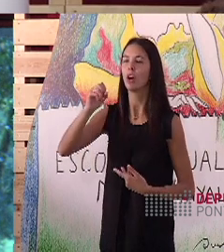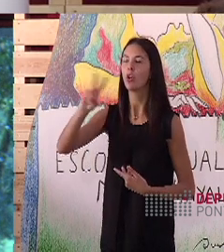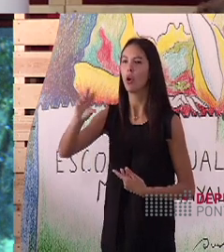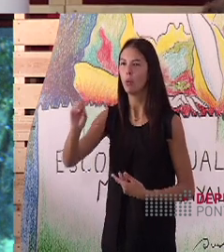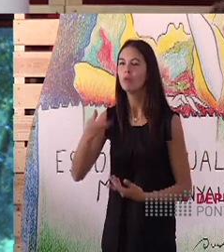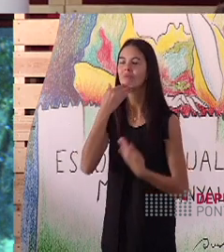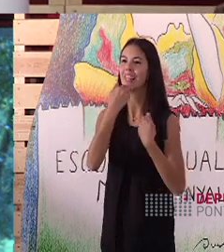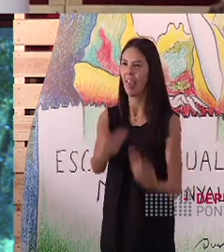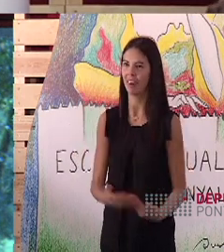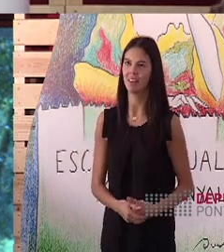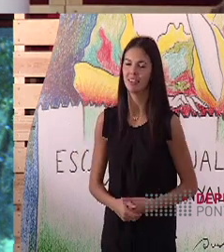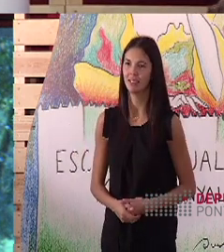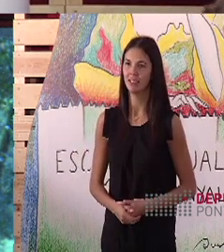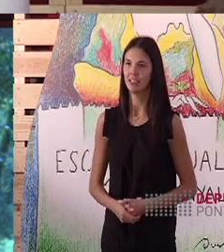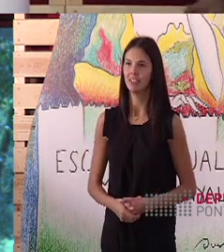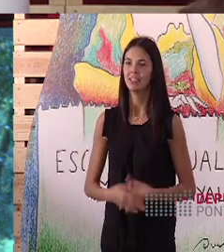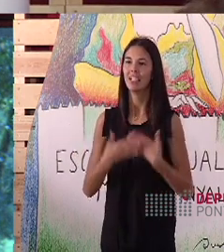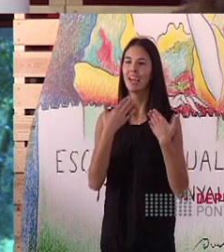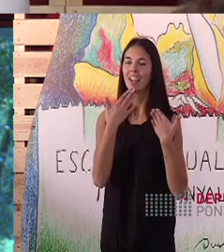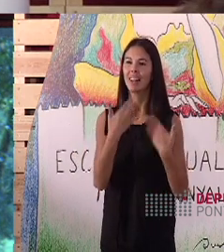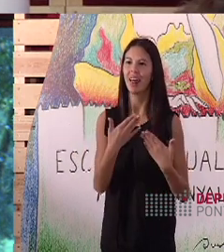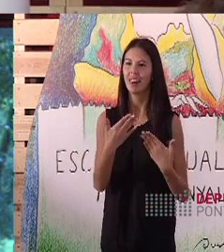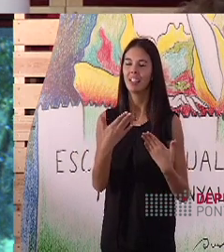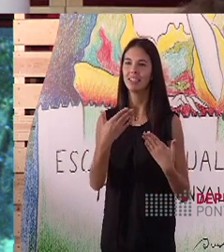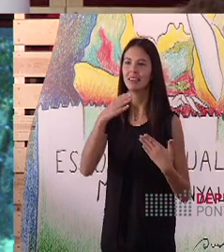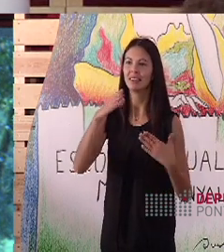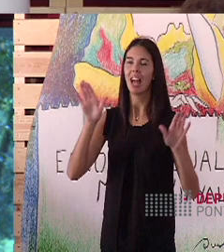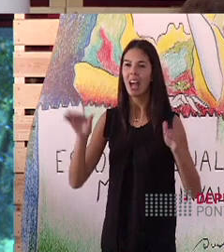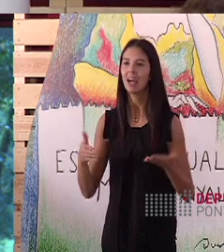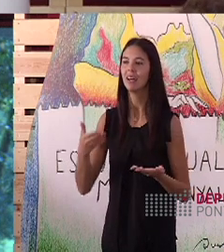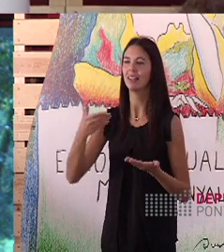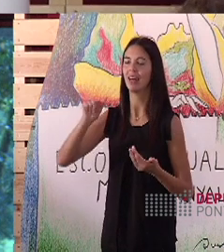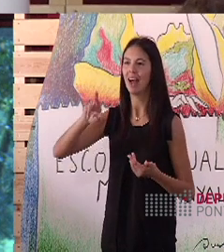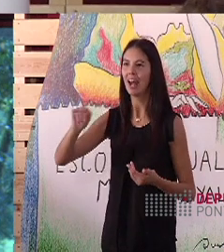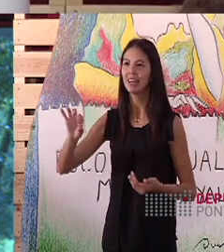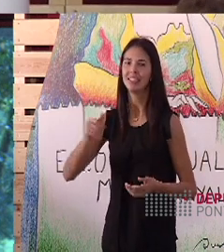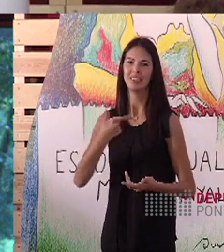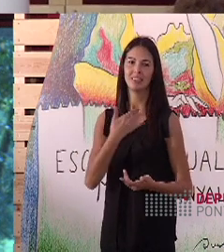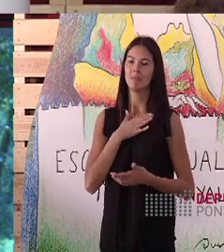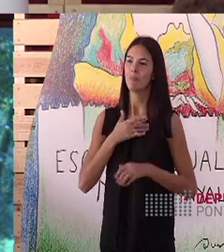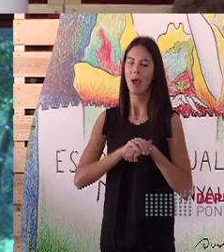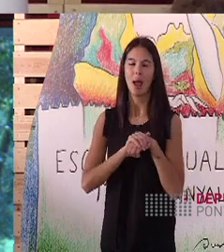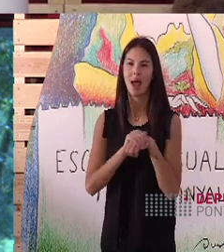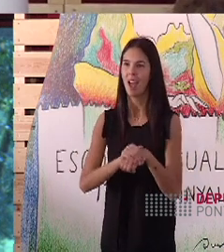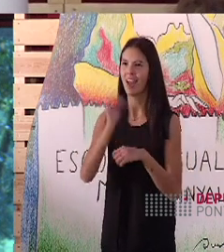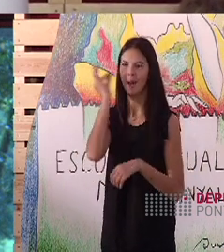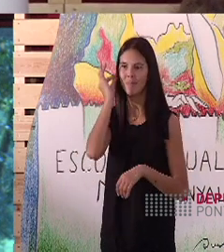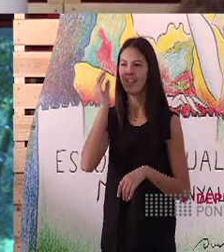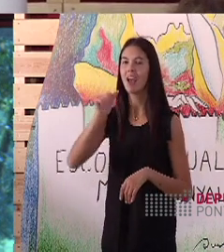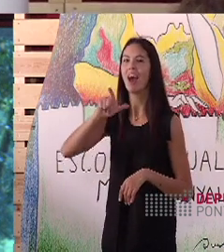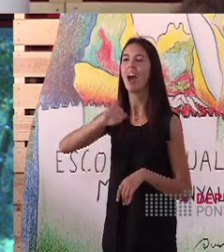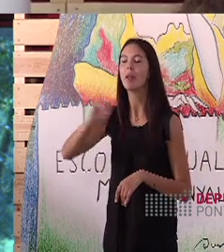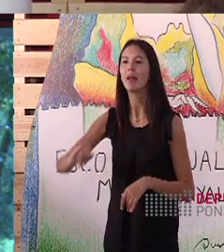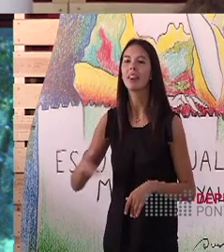Cobo, gracias a Ángeles Álvarez, a miña querida e amiga Ángeles Álvarez,